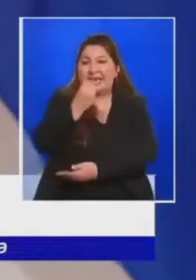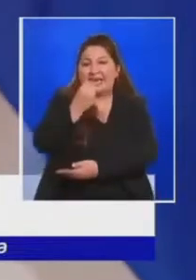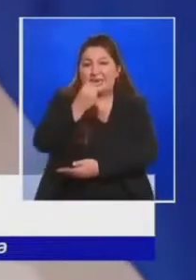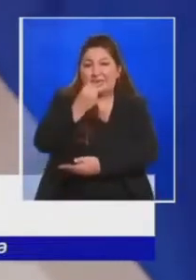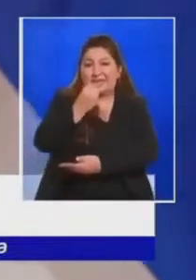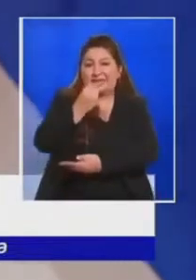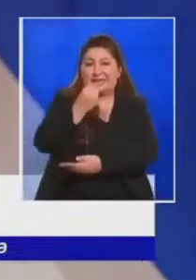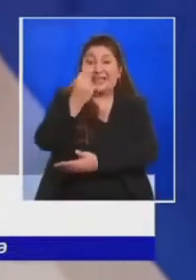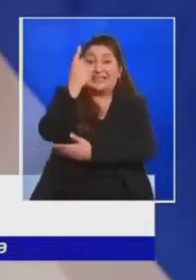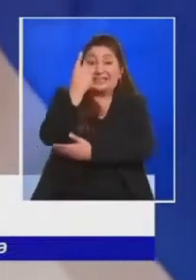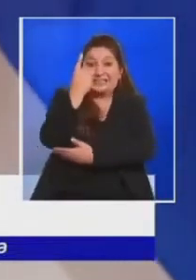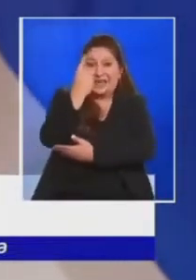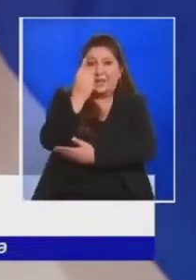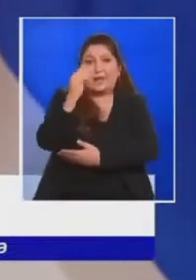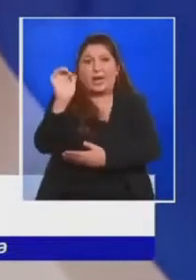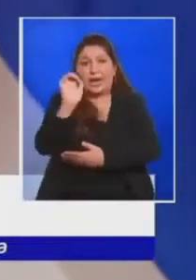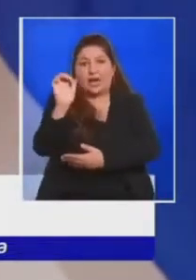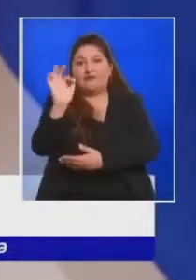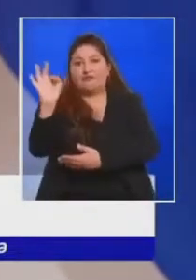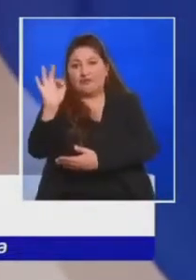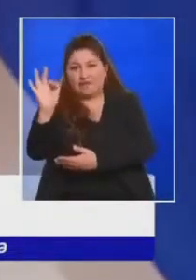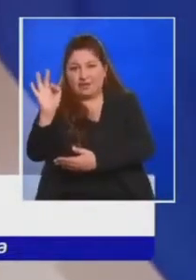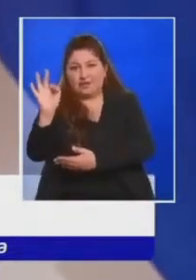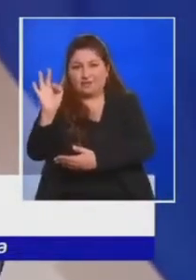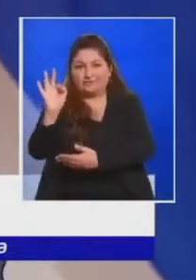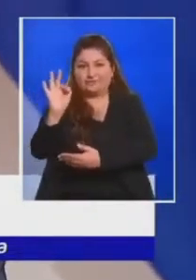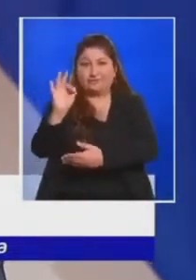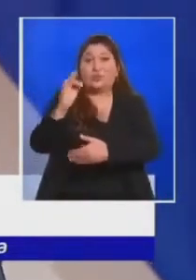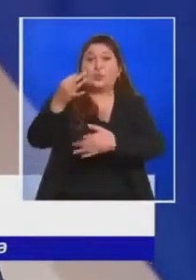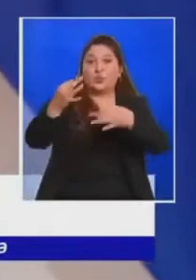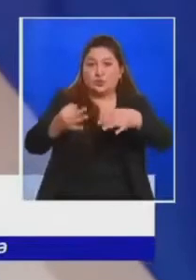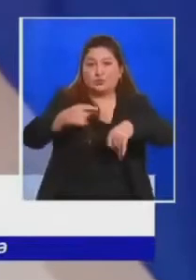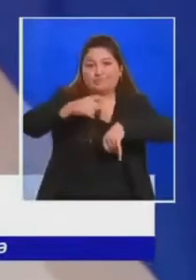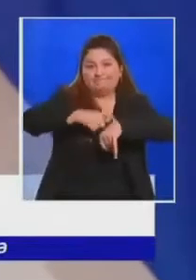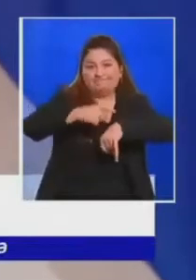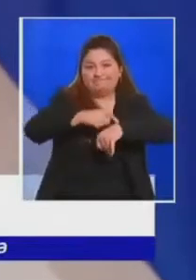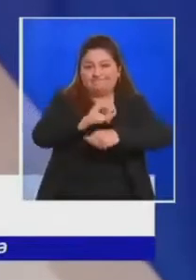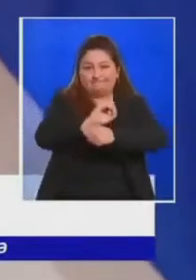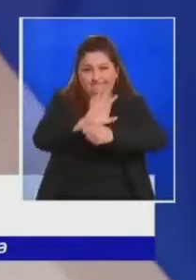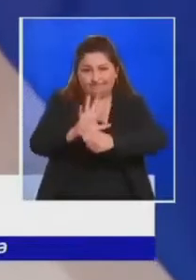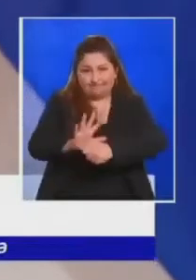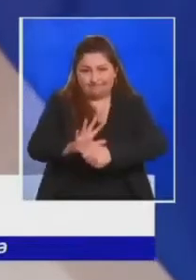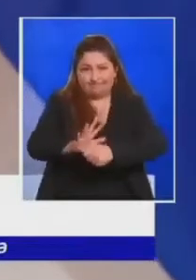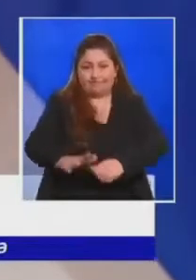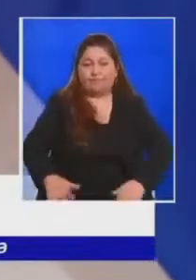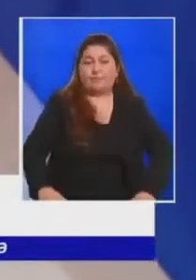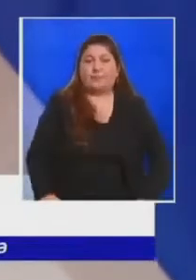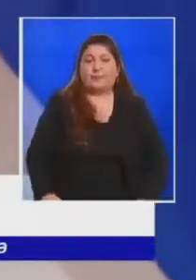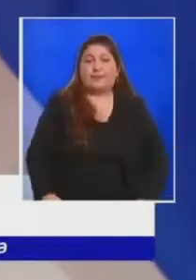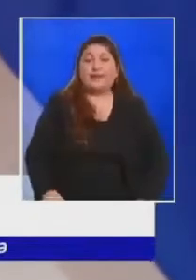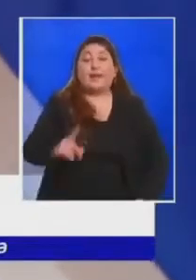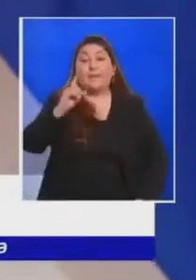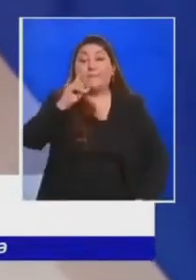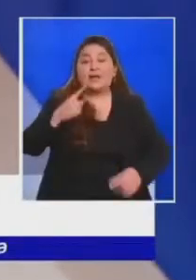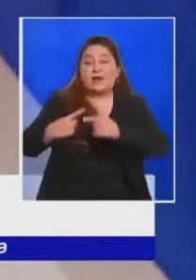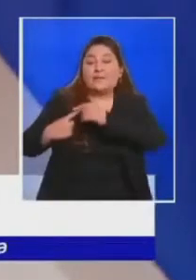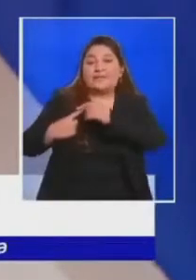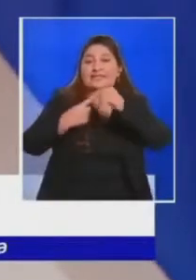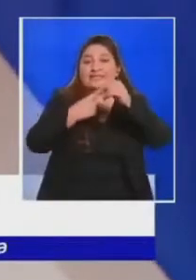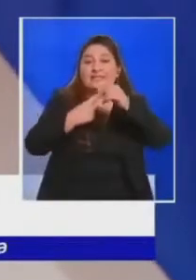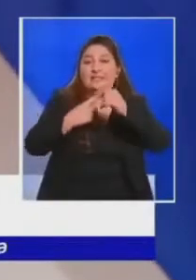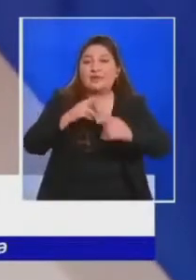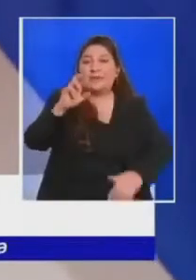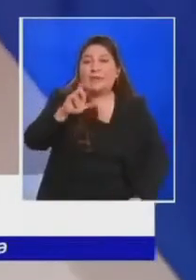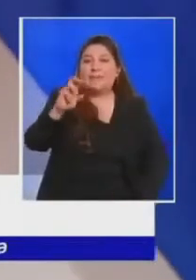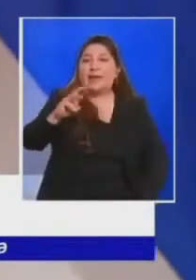criminal, por decirlo menos, en tiempo de pandemia. Pero bueno, vamos al principio de libertad de padres a elegir. Yo creo que